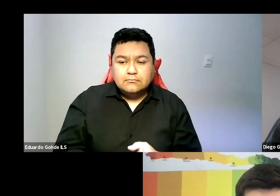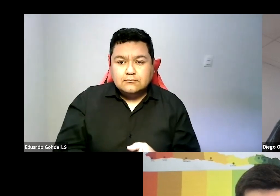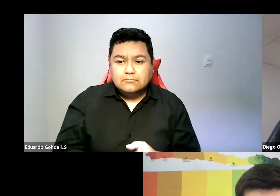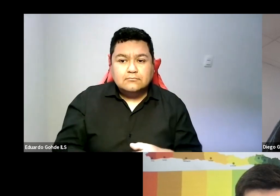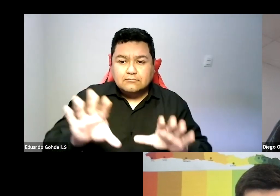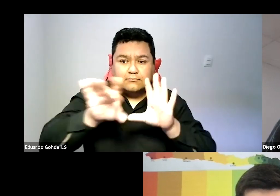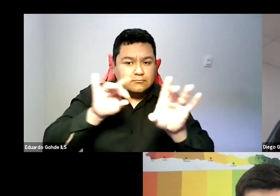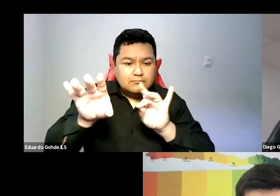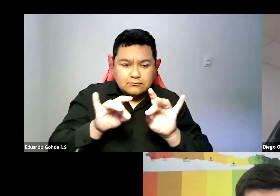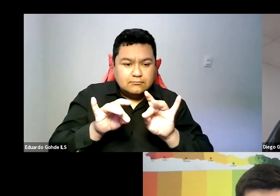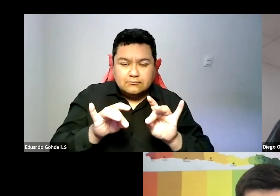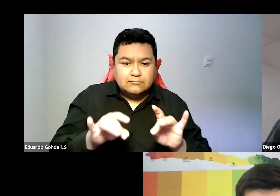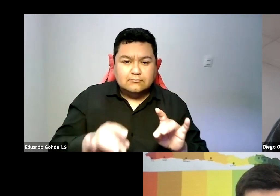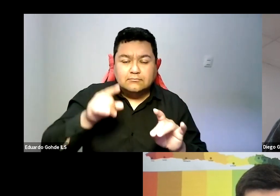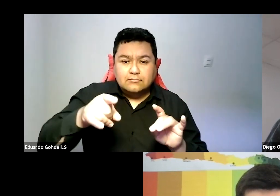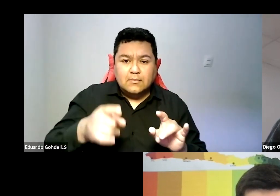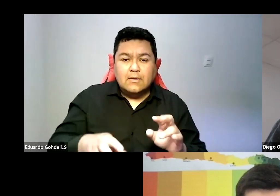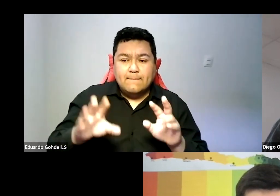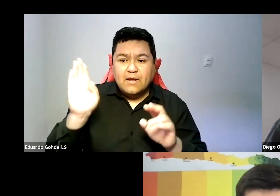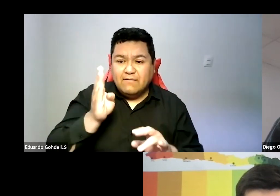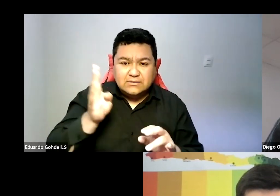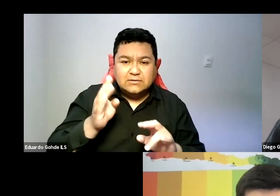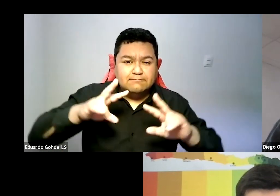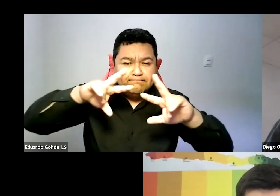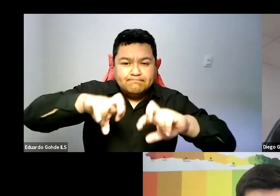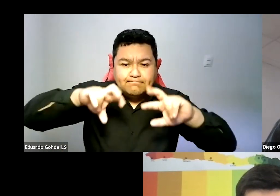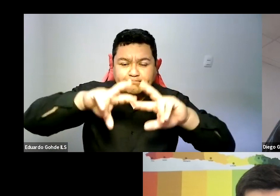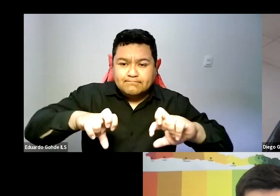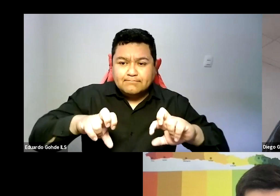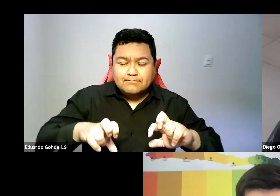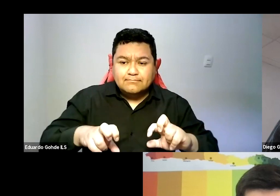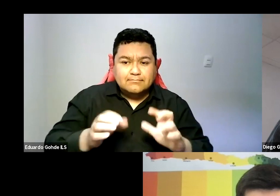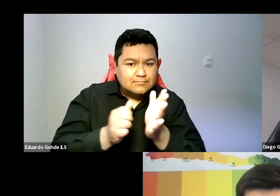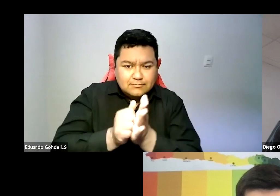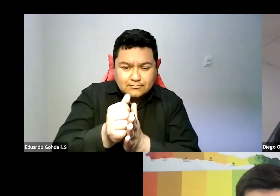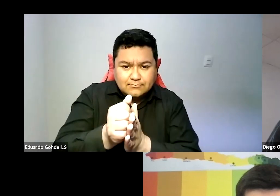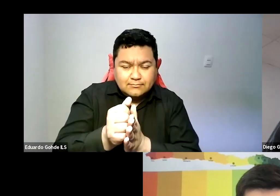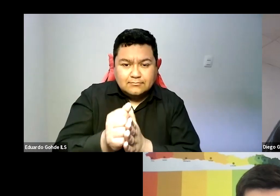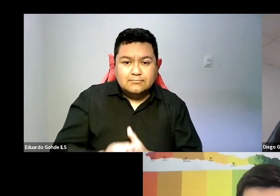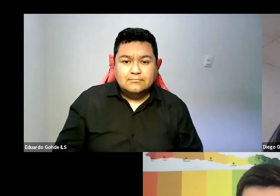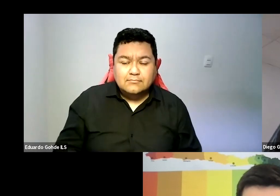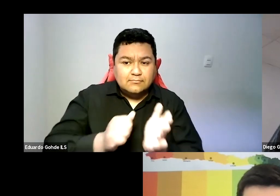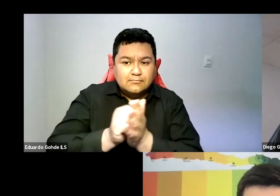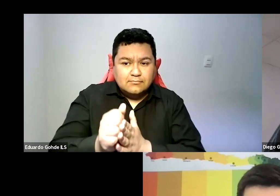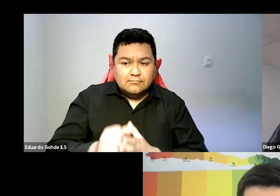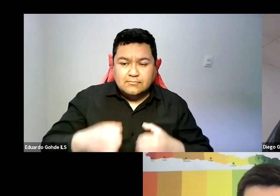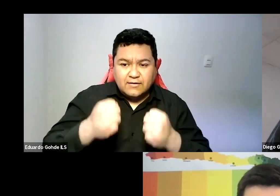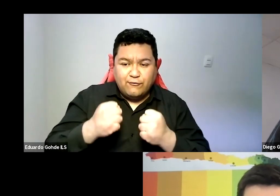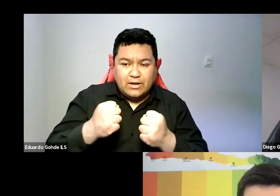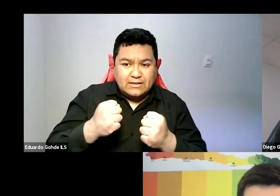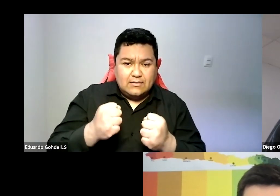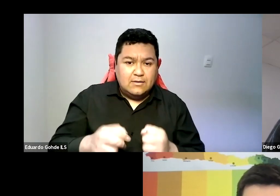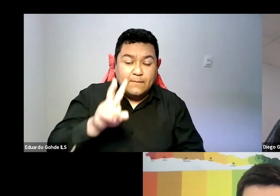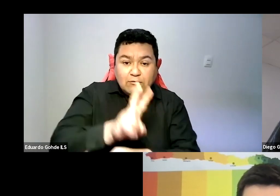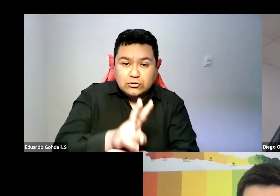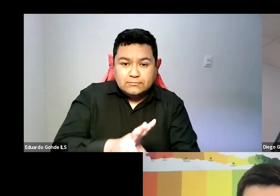descubran algo en ese camino, pero básicamente indagan guiadamente. por una guía muy férrea del profesor. A veces